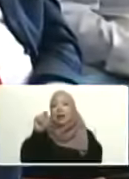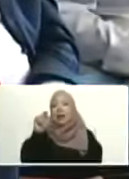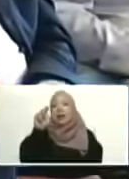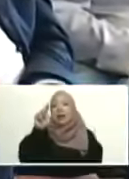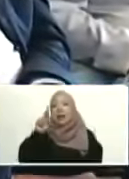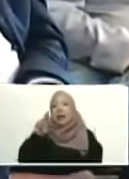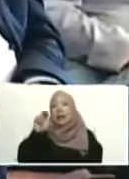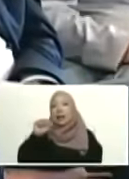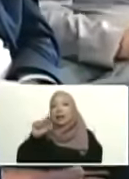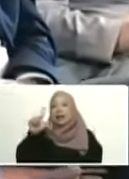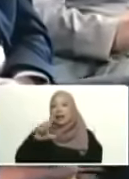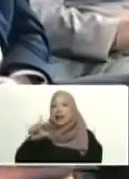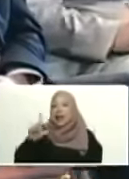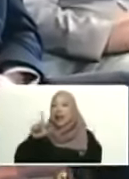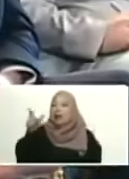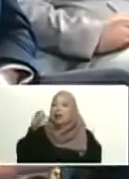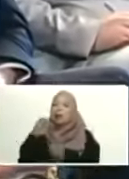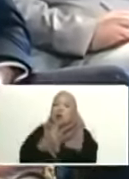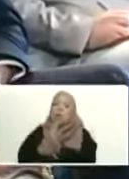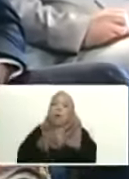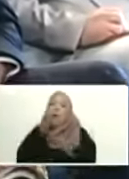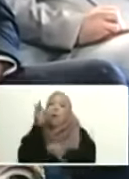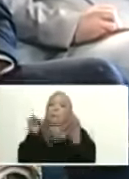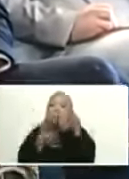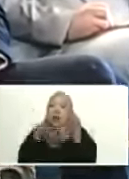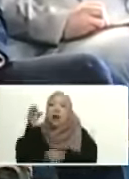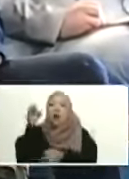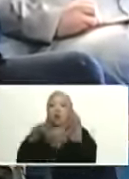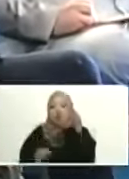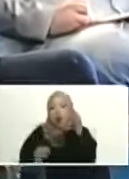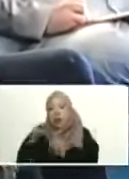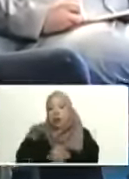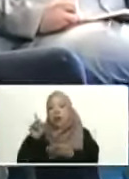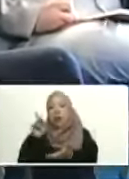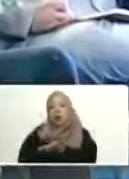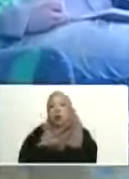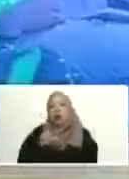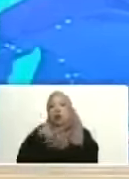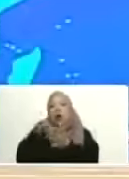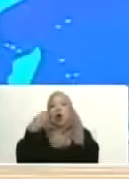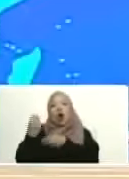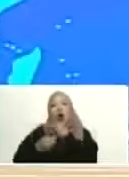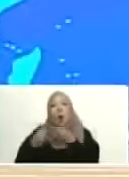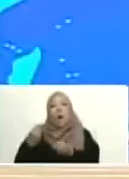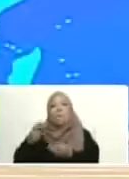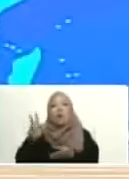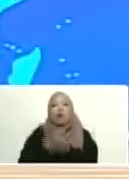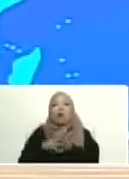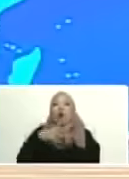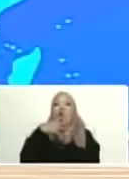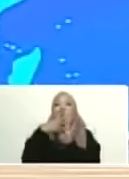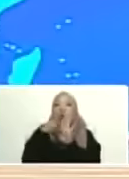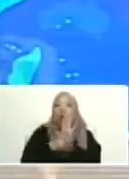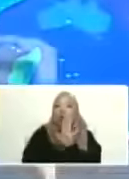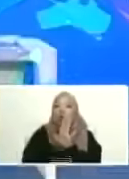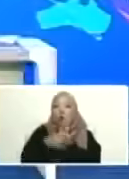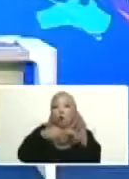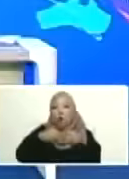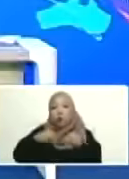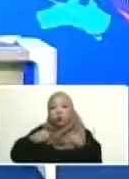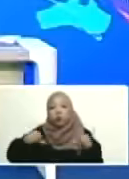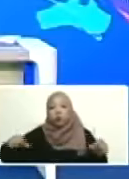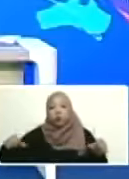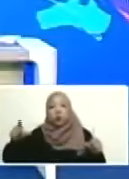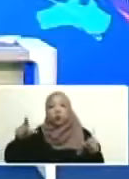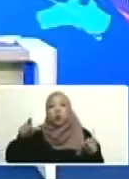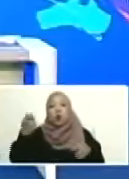Simple trámite para lavarle la cara a los despojos territoriales marítimos, a los despojos y